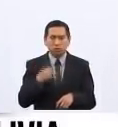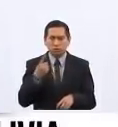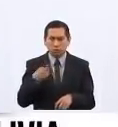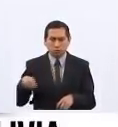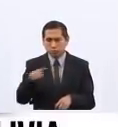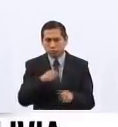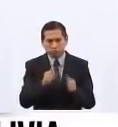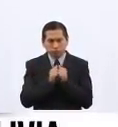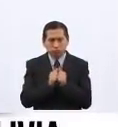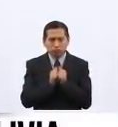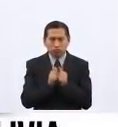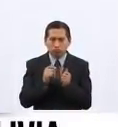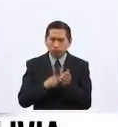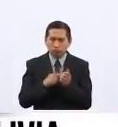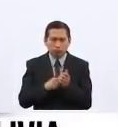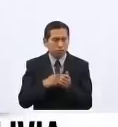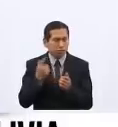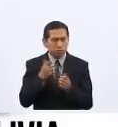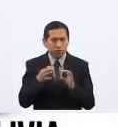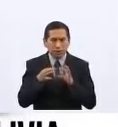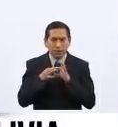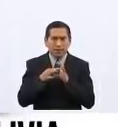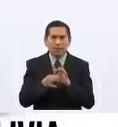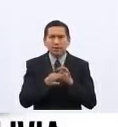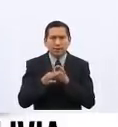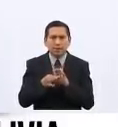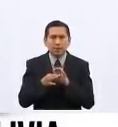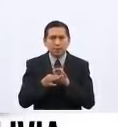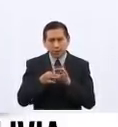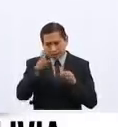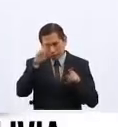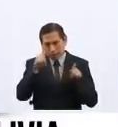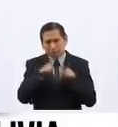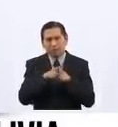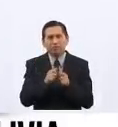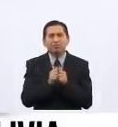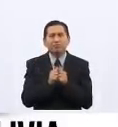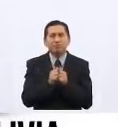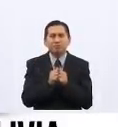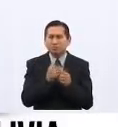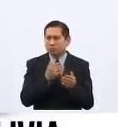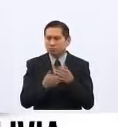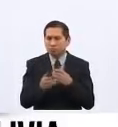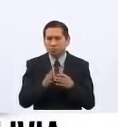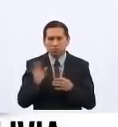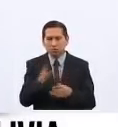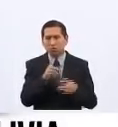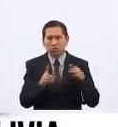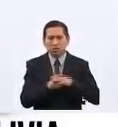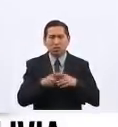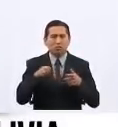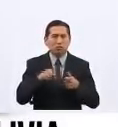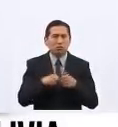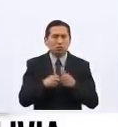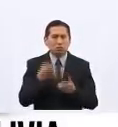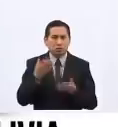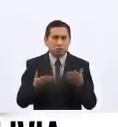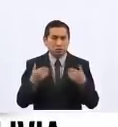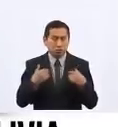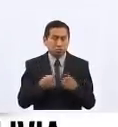pueblos fraternalmente unidos, hermanos, por encima de todos los avatares que puedan